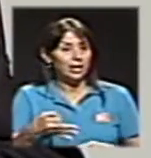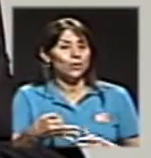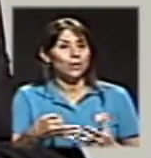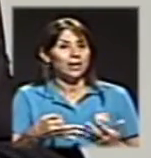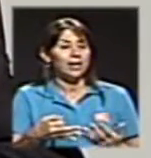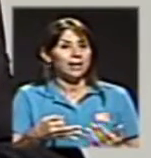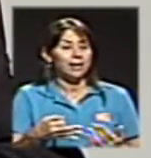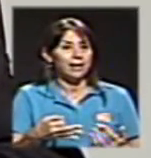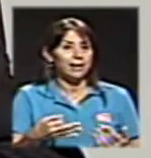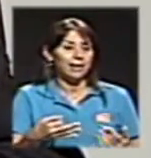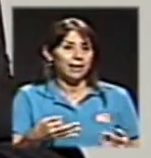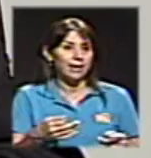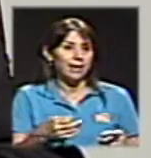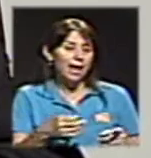lecturas